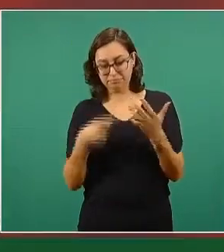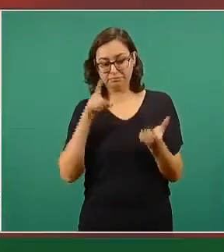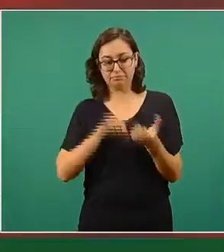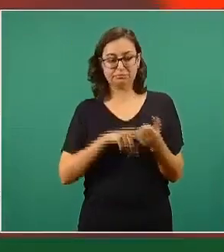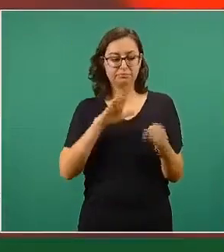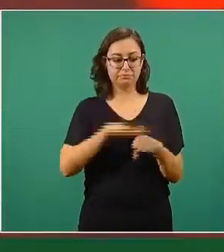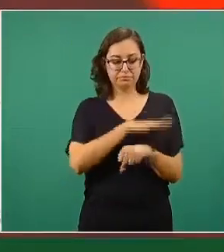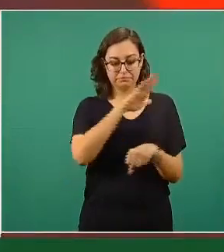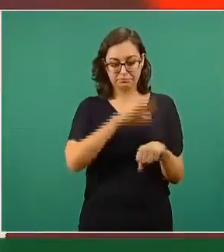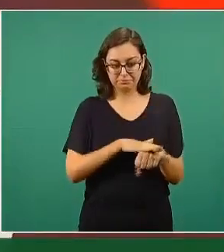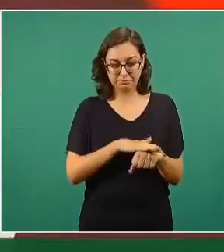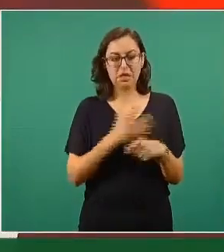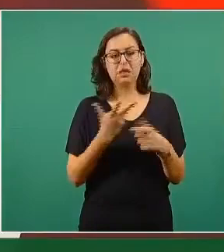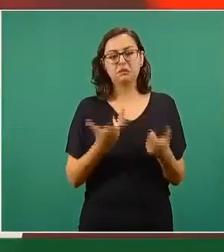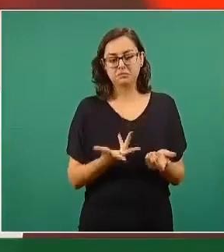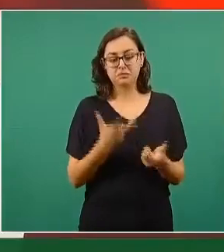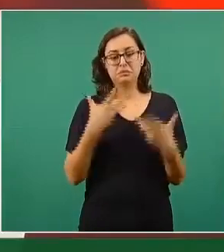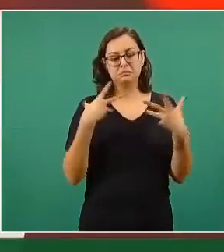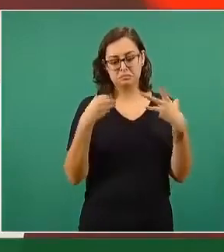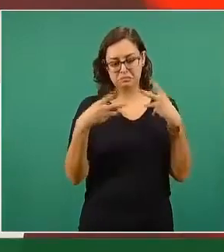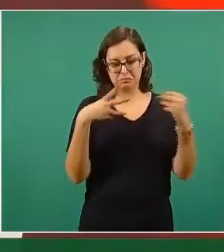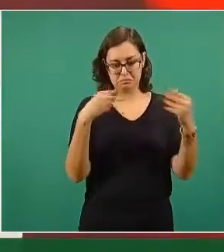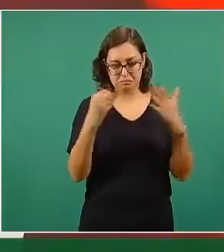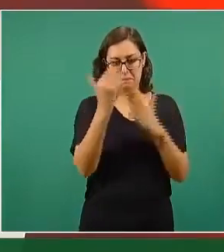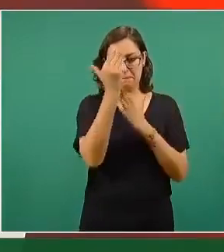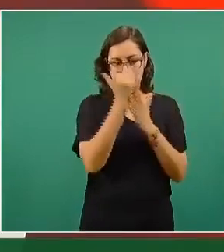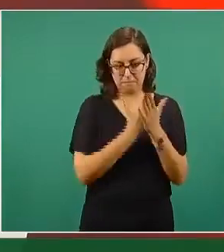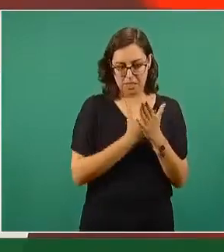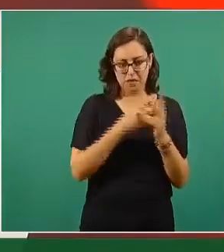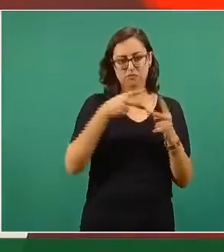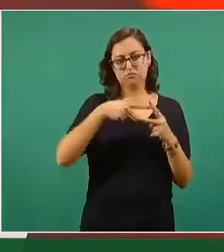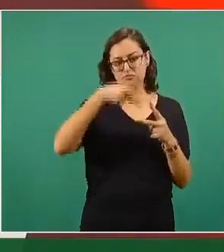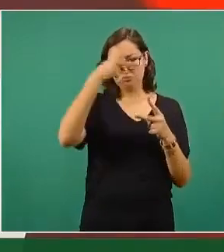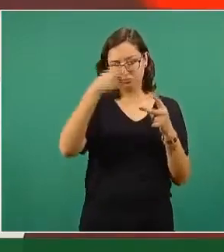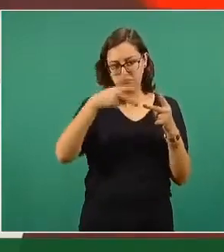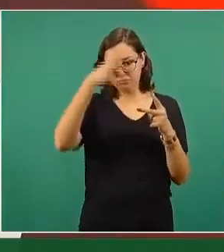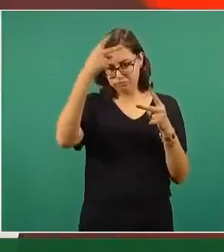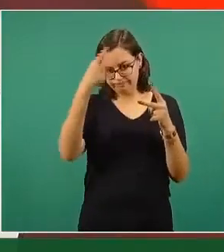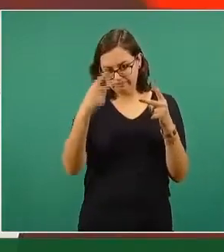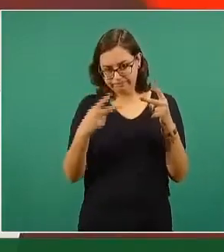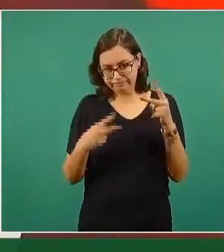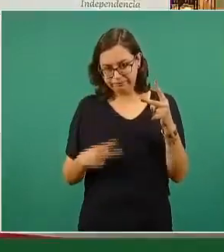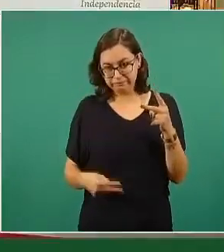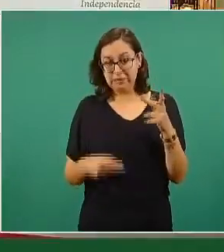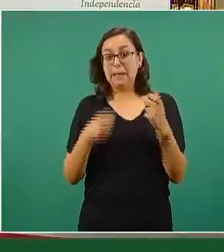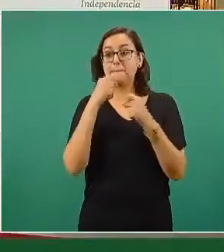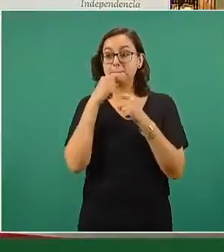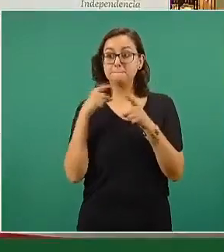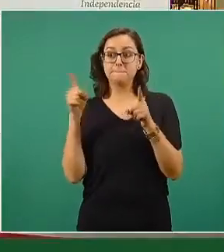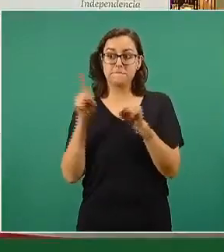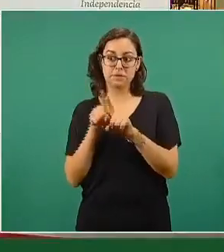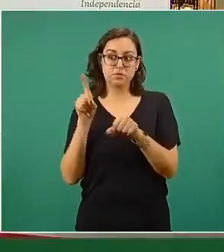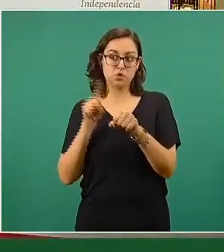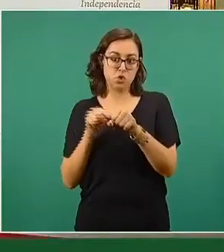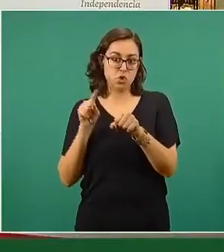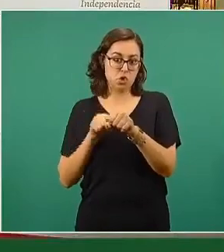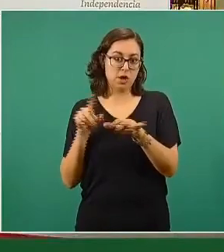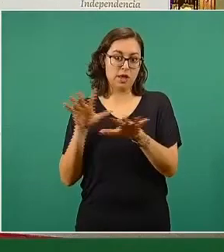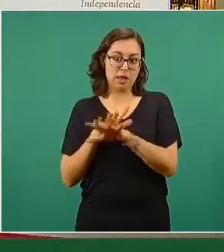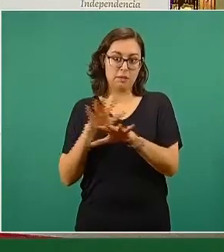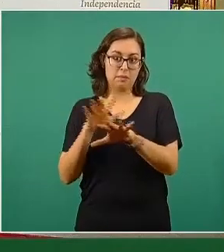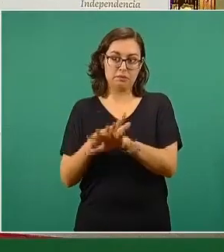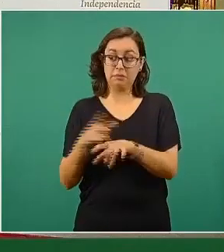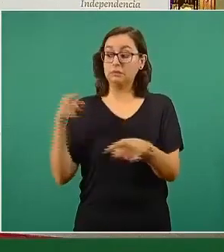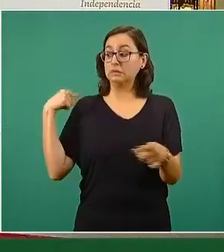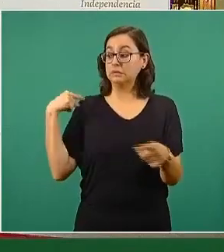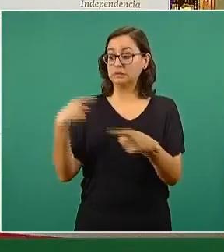curva epidémica y otros indicadores, tenemos una reducción de los semáforos durante 17